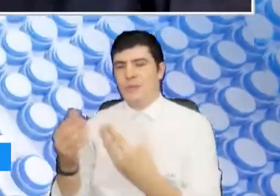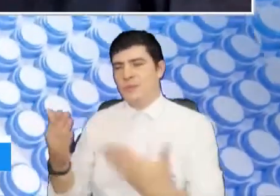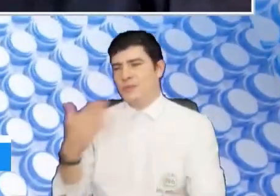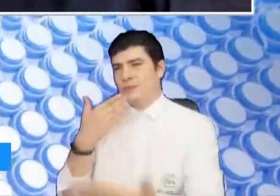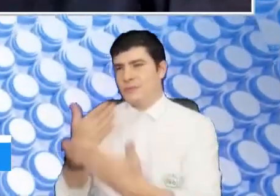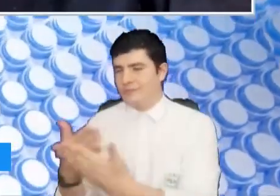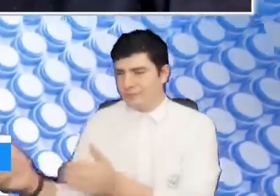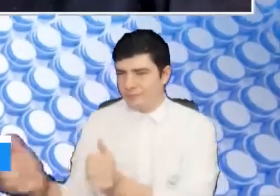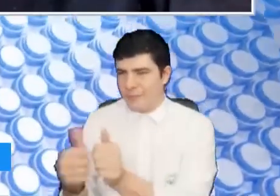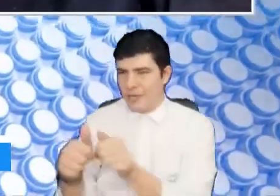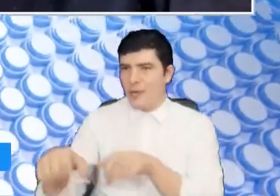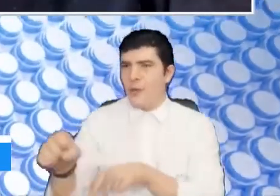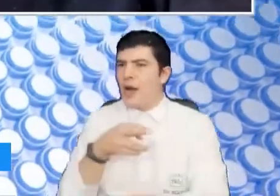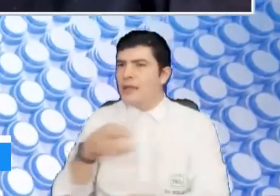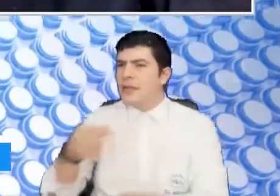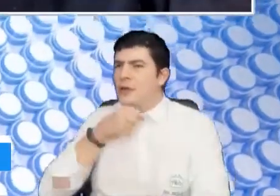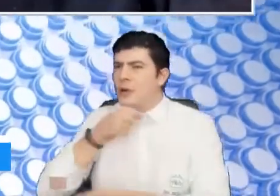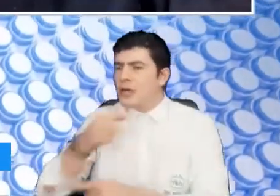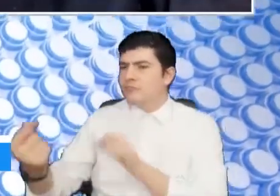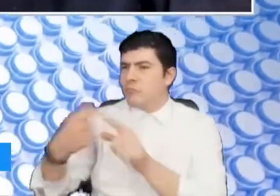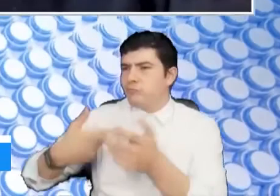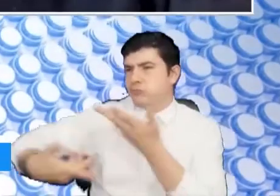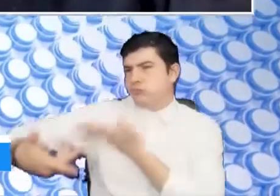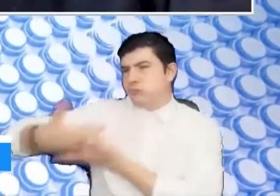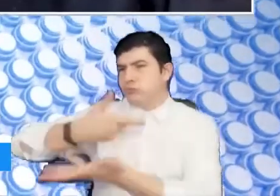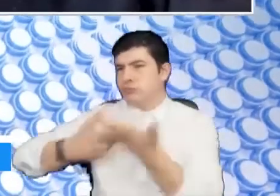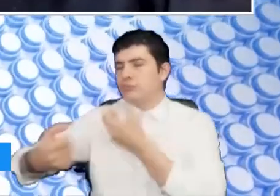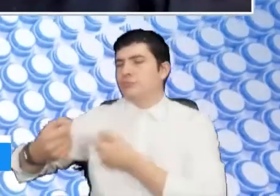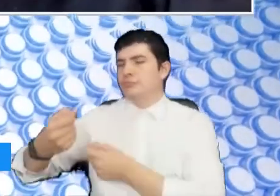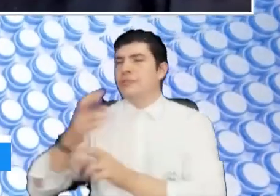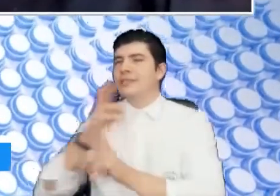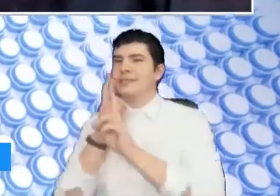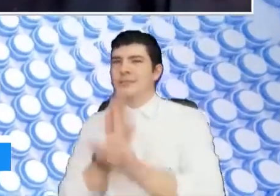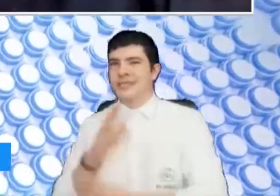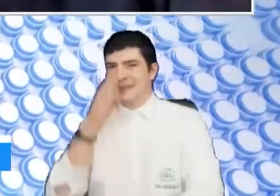de los usuarios y de todos los televidentes. Claro que sí, muchas gracias por la invitación.